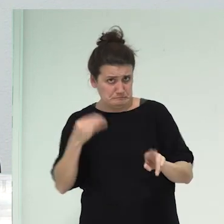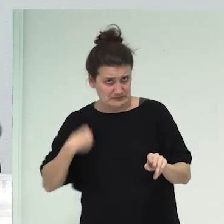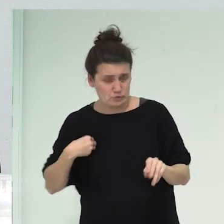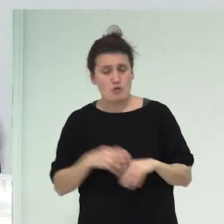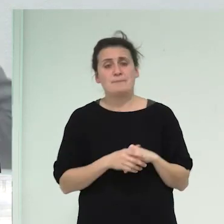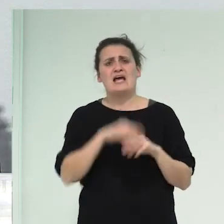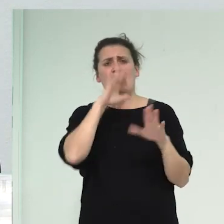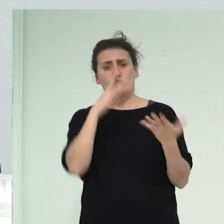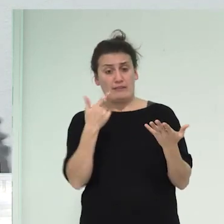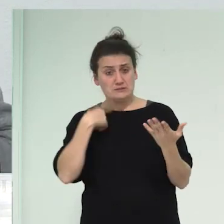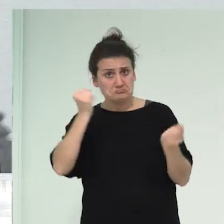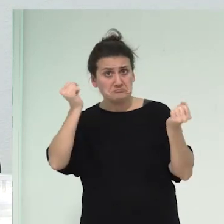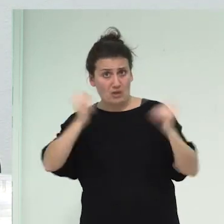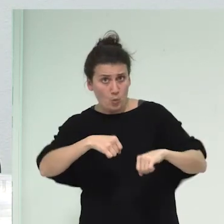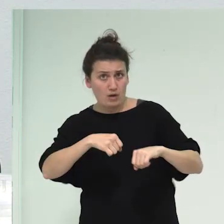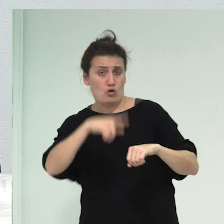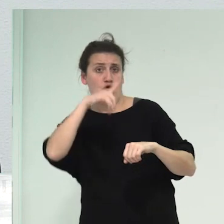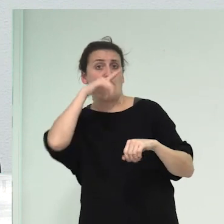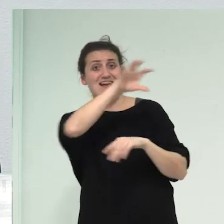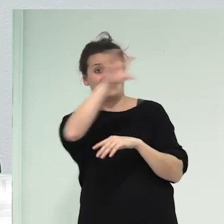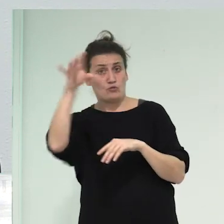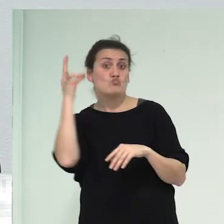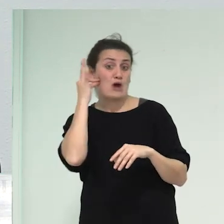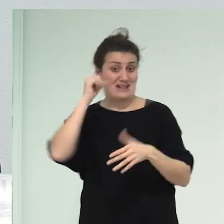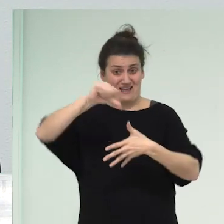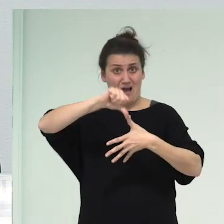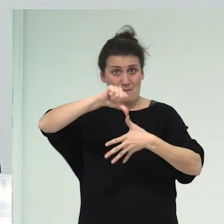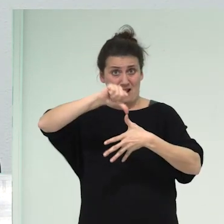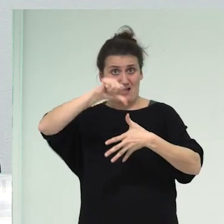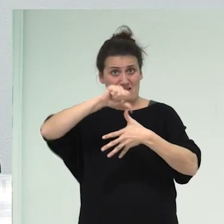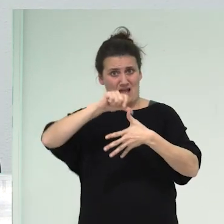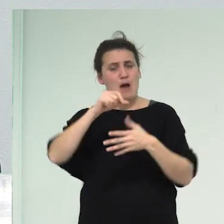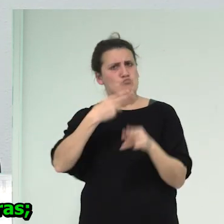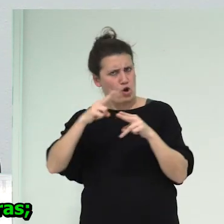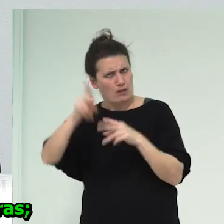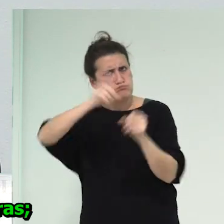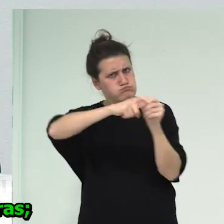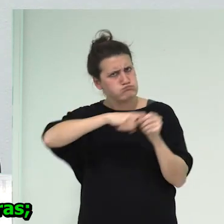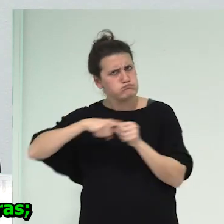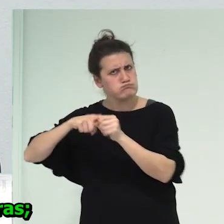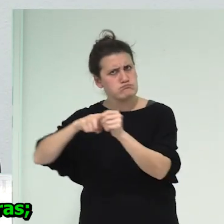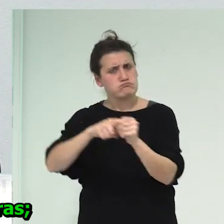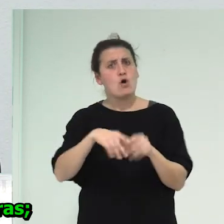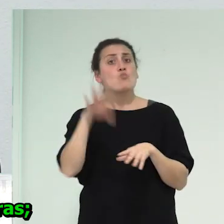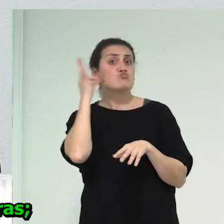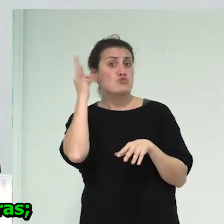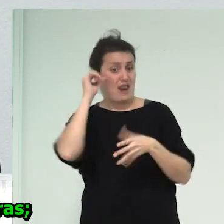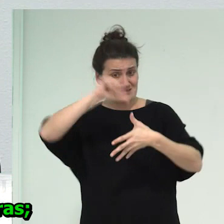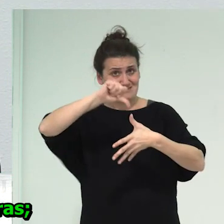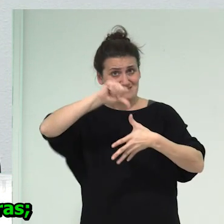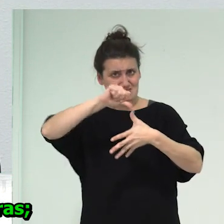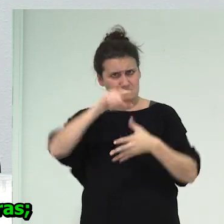se hicieron de acuerdo a los estados, las mujeres en América Latina participan en política, las mujeres en América Latina han llegado a